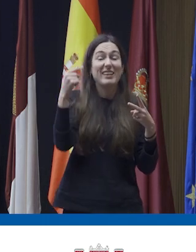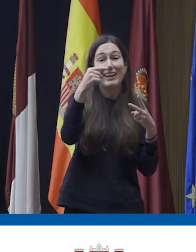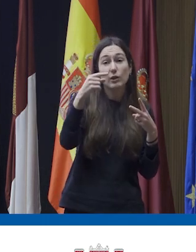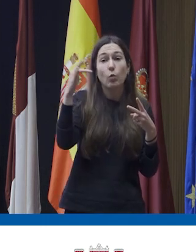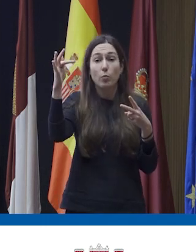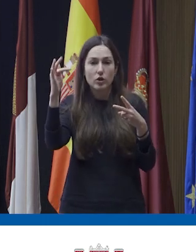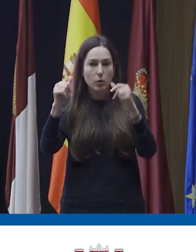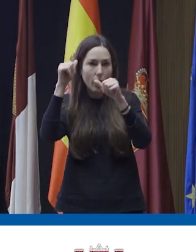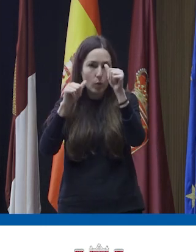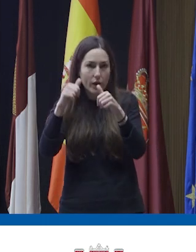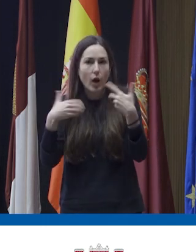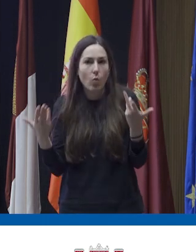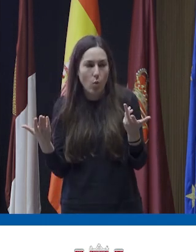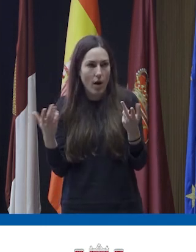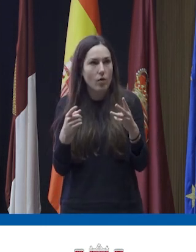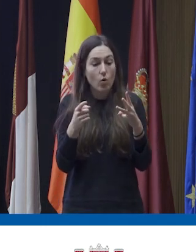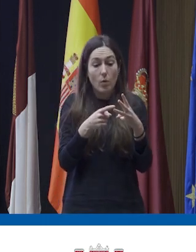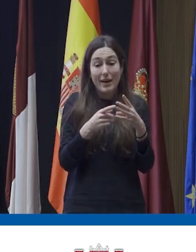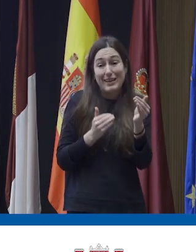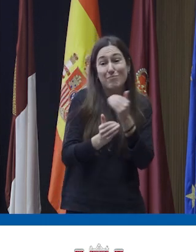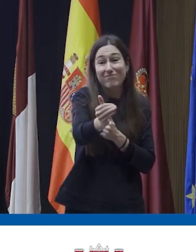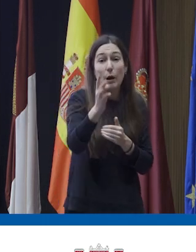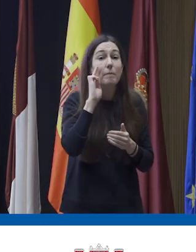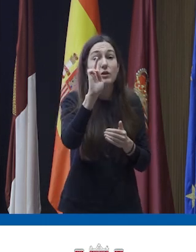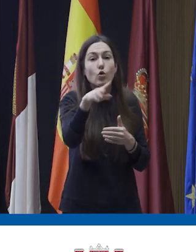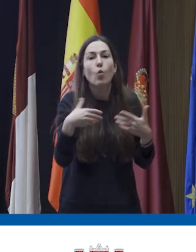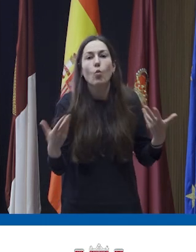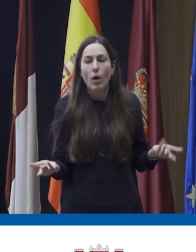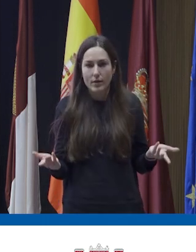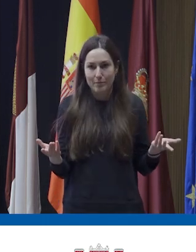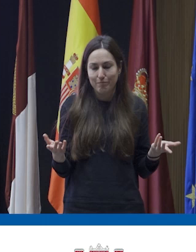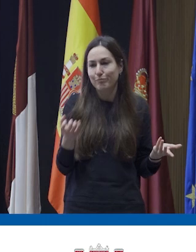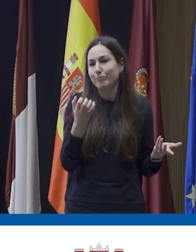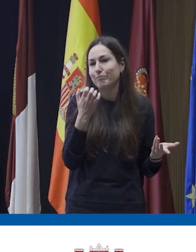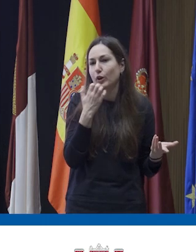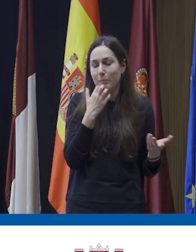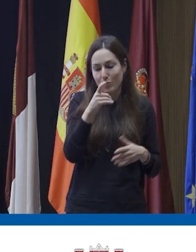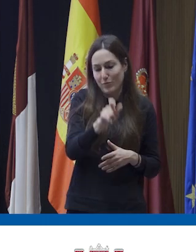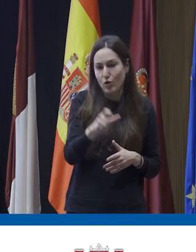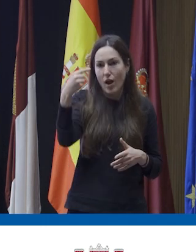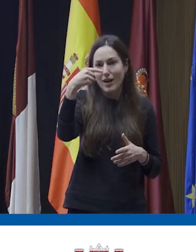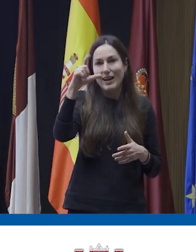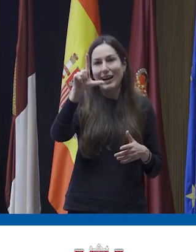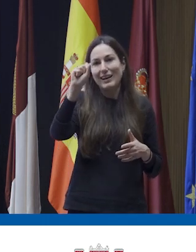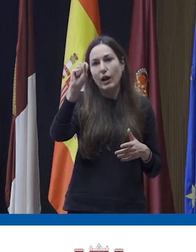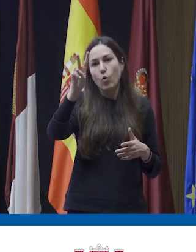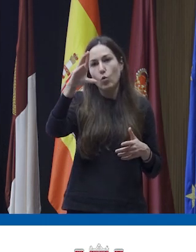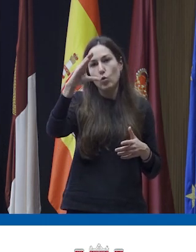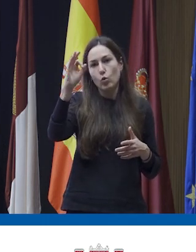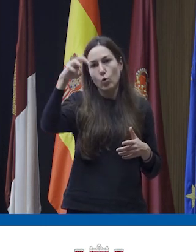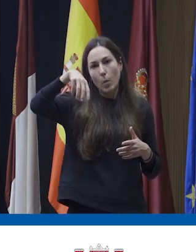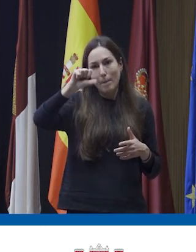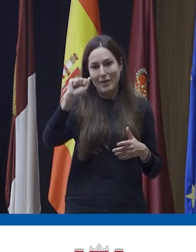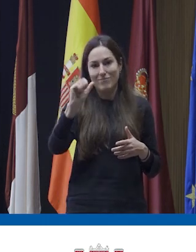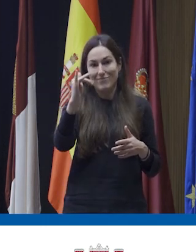pues vamos a ver las expectativas de visión que tiene un paciente. Si un paciente tiene glaucoma y tiene un daño severo avanzado, por ejemplo, pues no